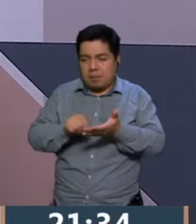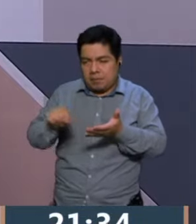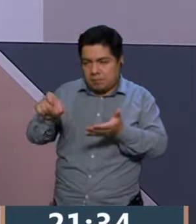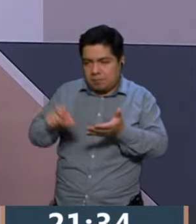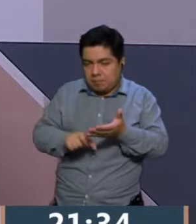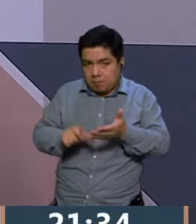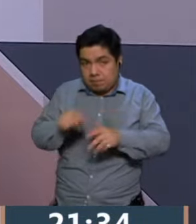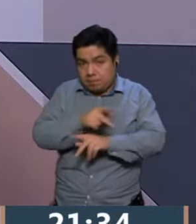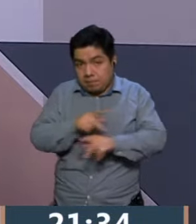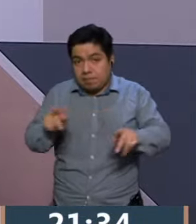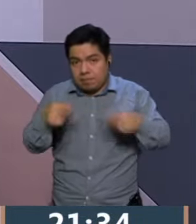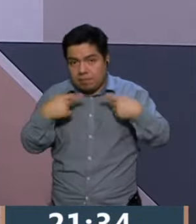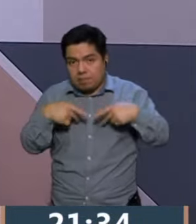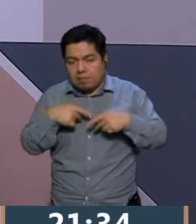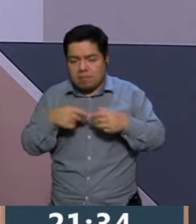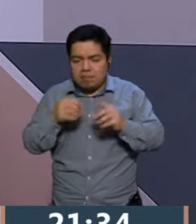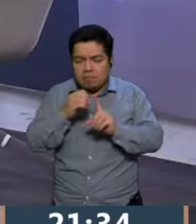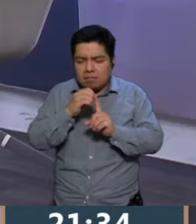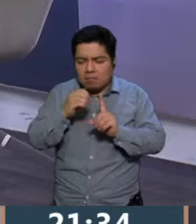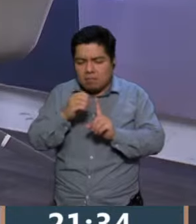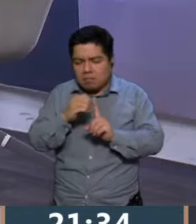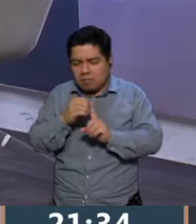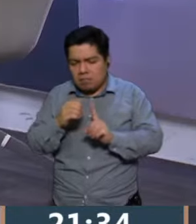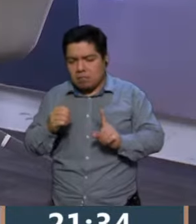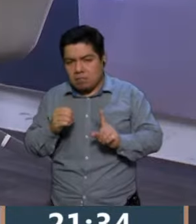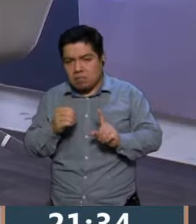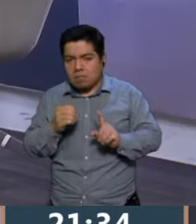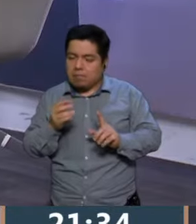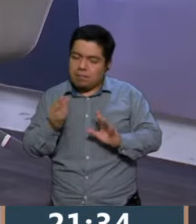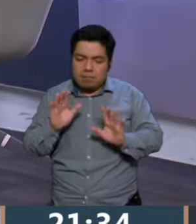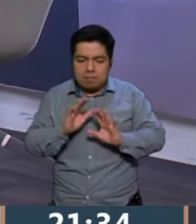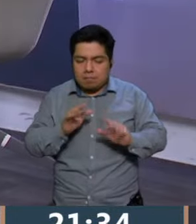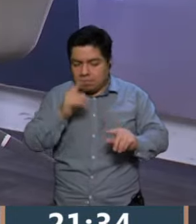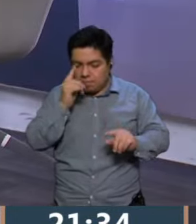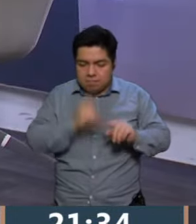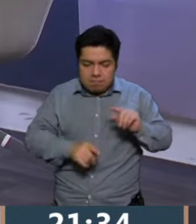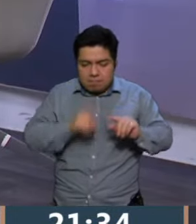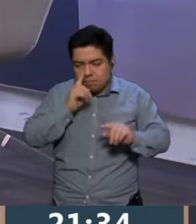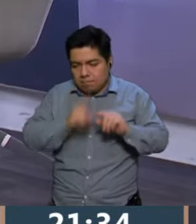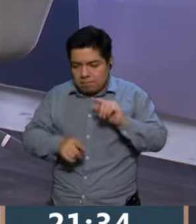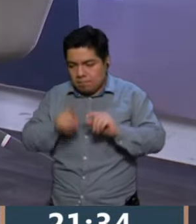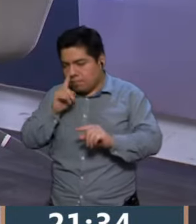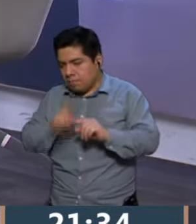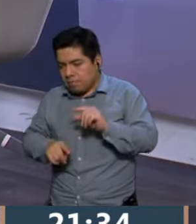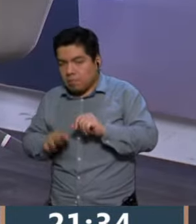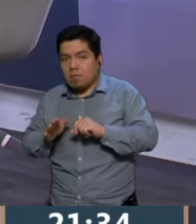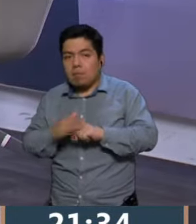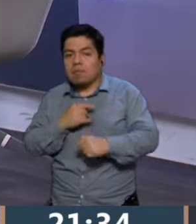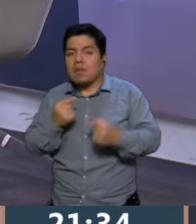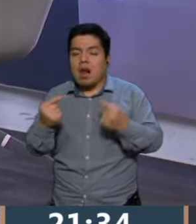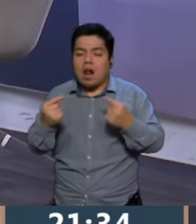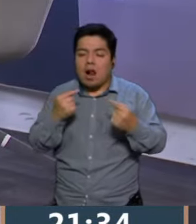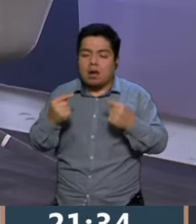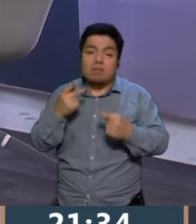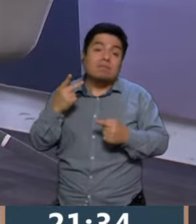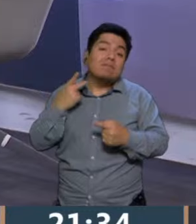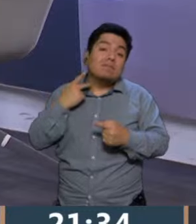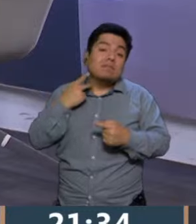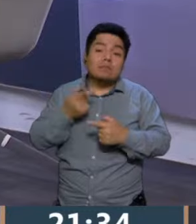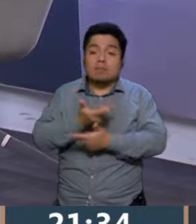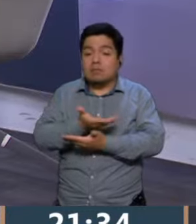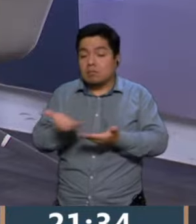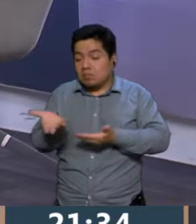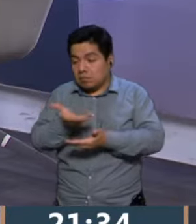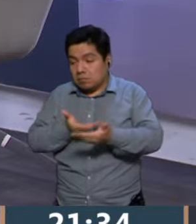servidores públicos que se ordenó se quiten estas publicaciones porque inciden en el debate político siendo servidores públicos, y este es un